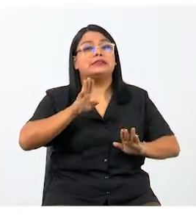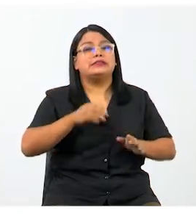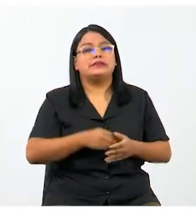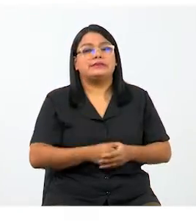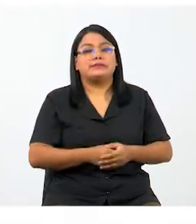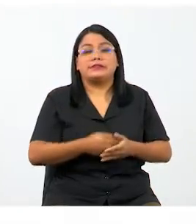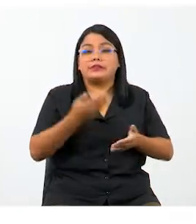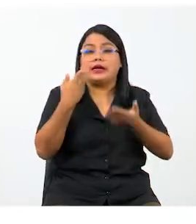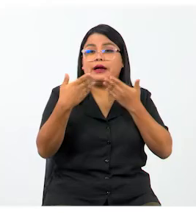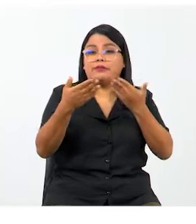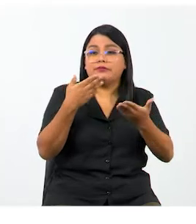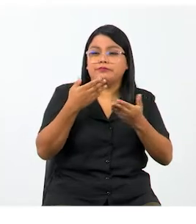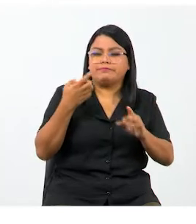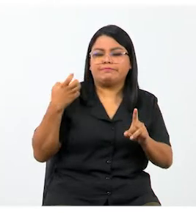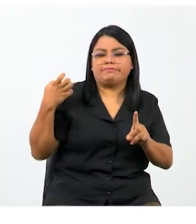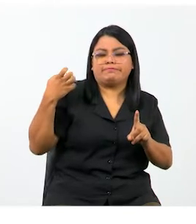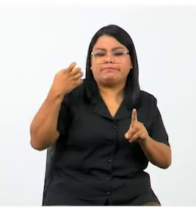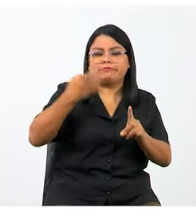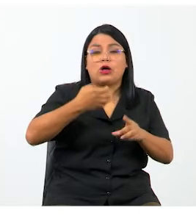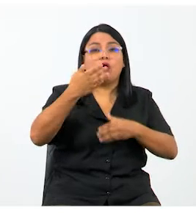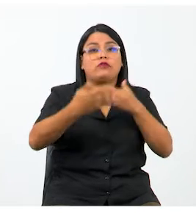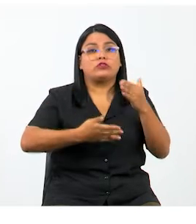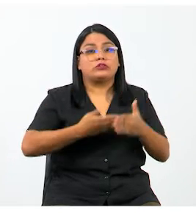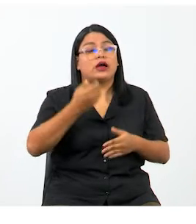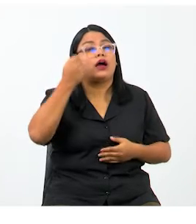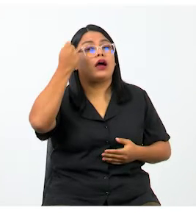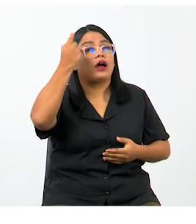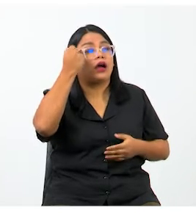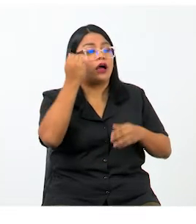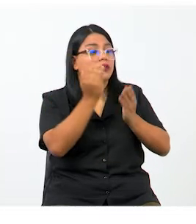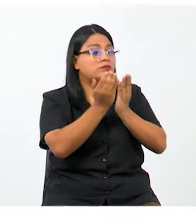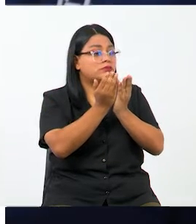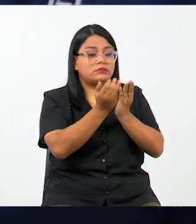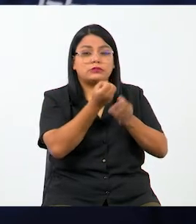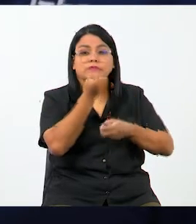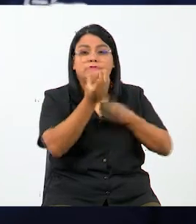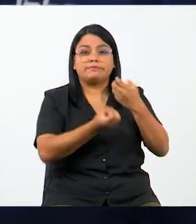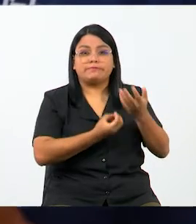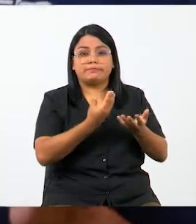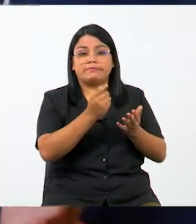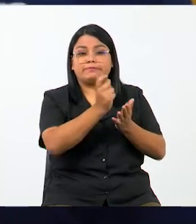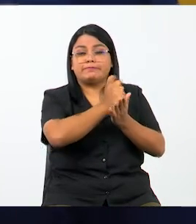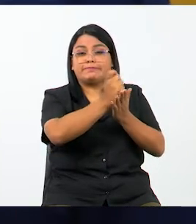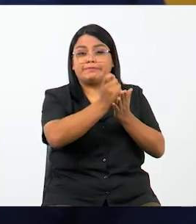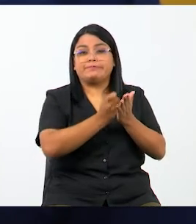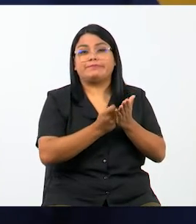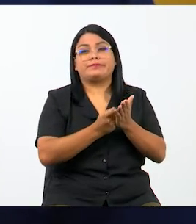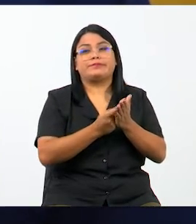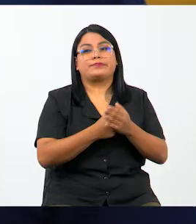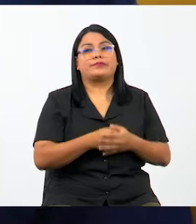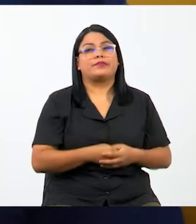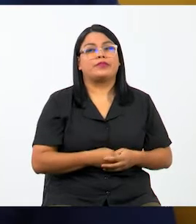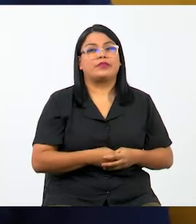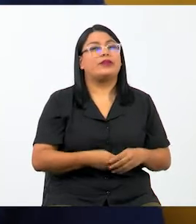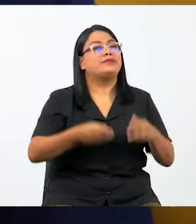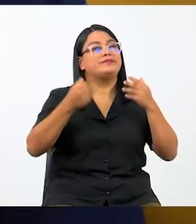en los procesos de comprensión lectora y expresión escrita. Muy bien, Esmeralda. Hasta el momento hemos